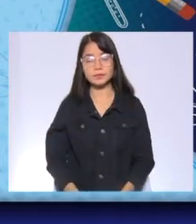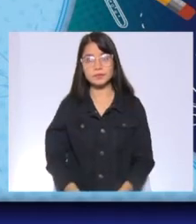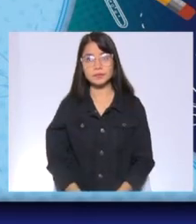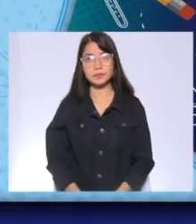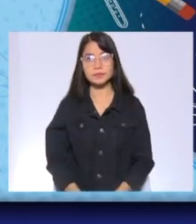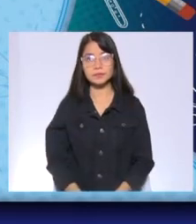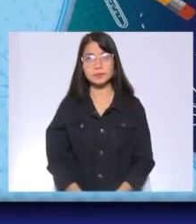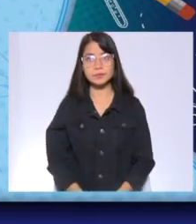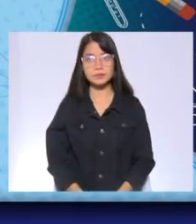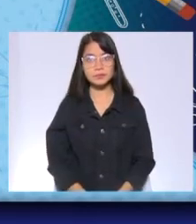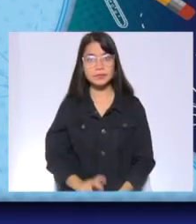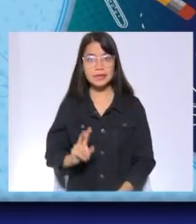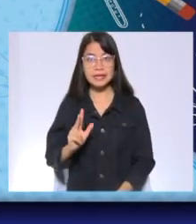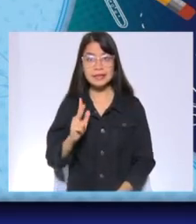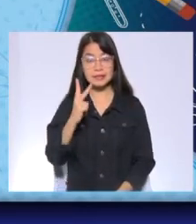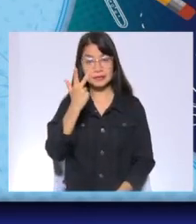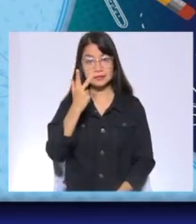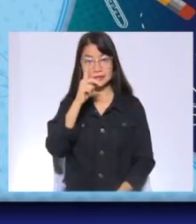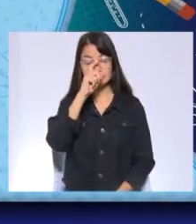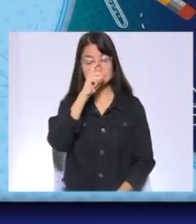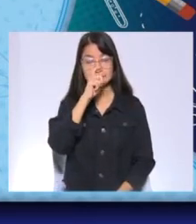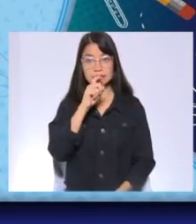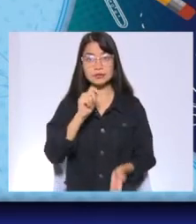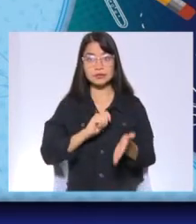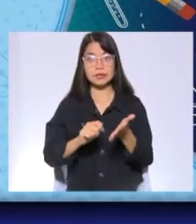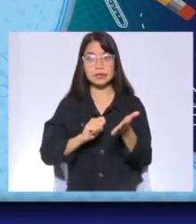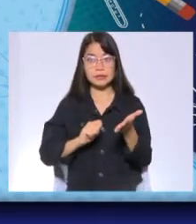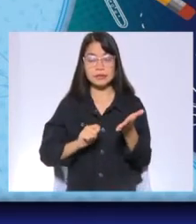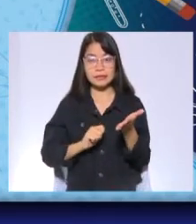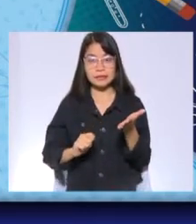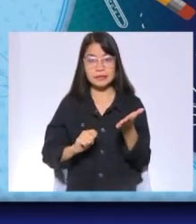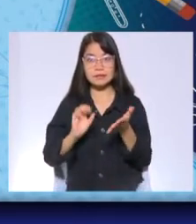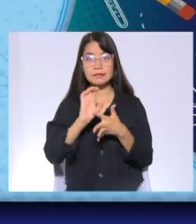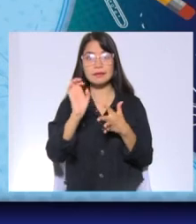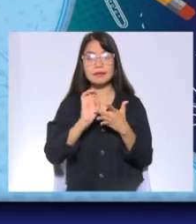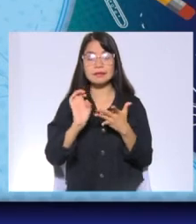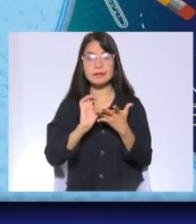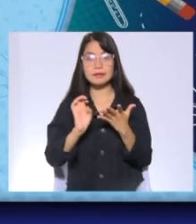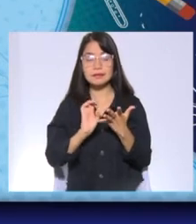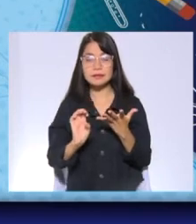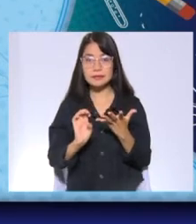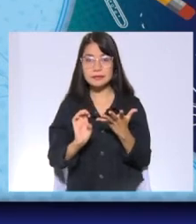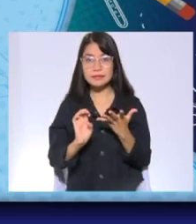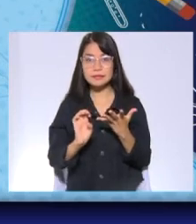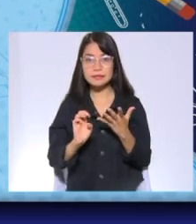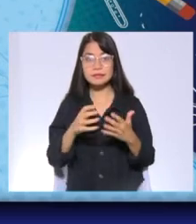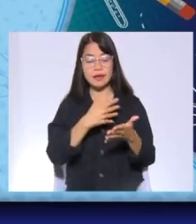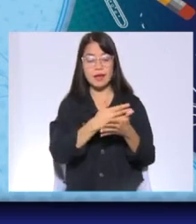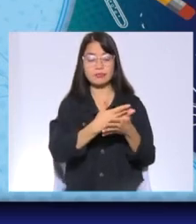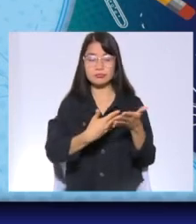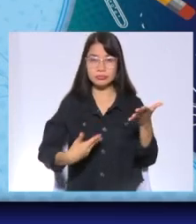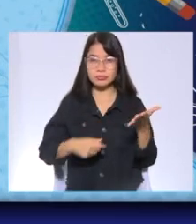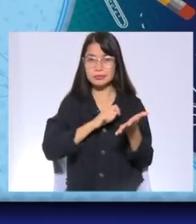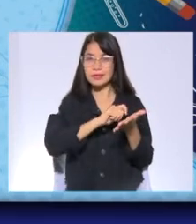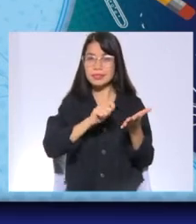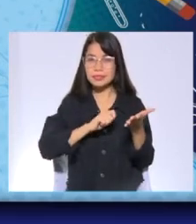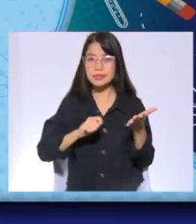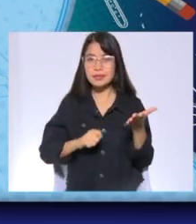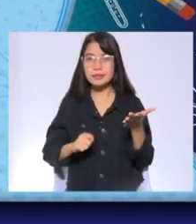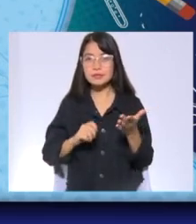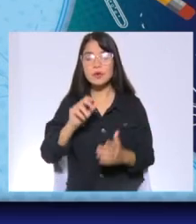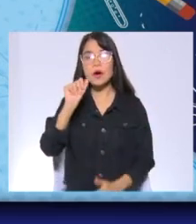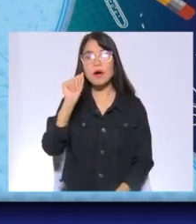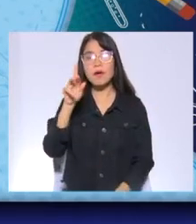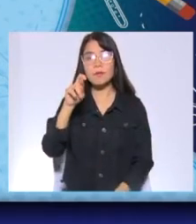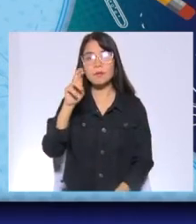Para tercer año, escribe las características del texto argumentativo. ¿Por qué las características? Porque a partir de las características es que